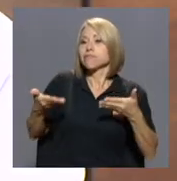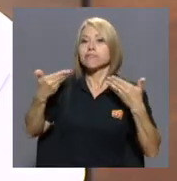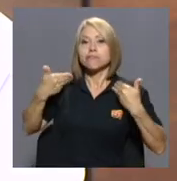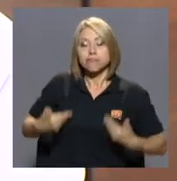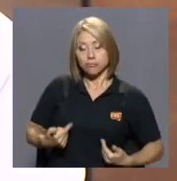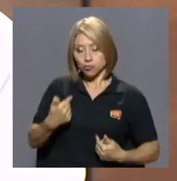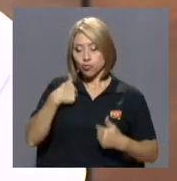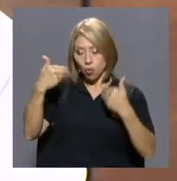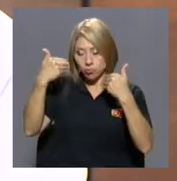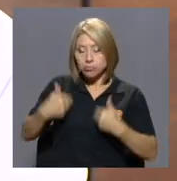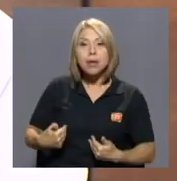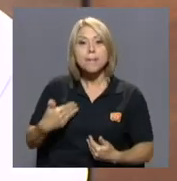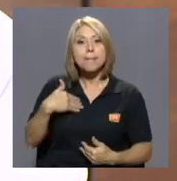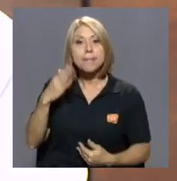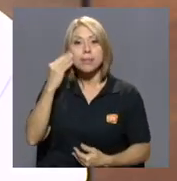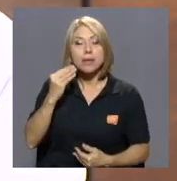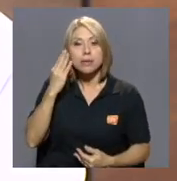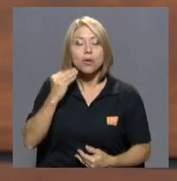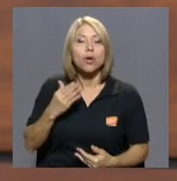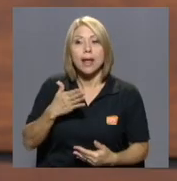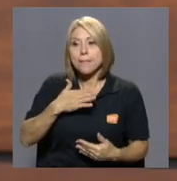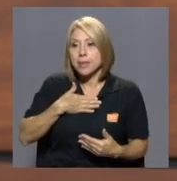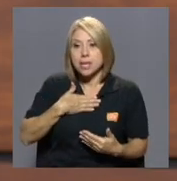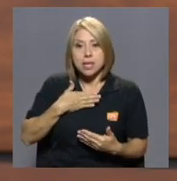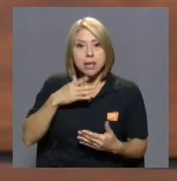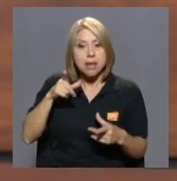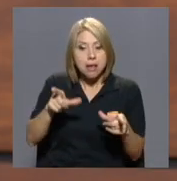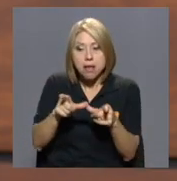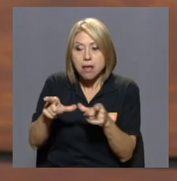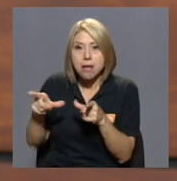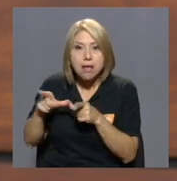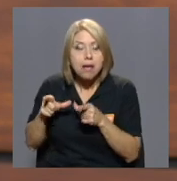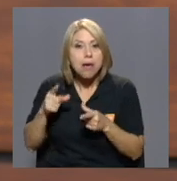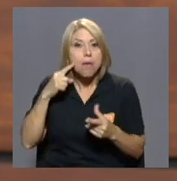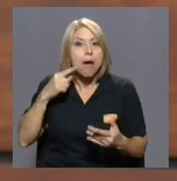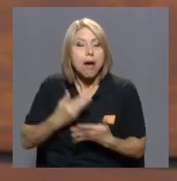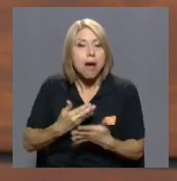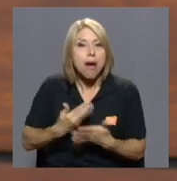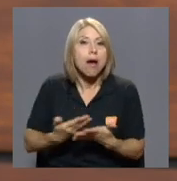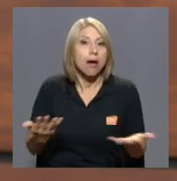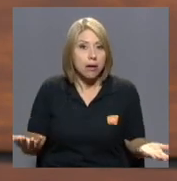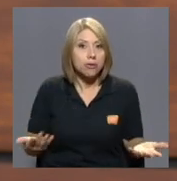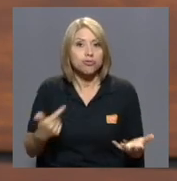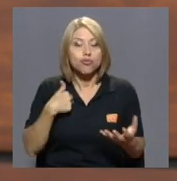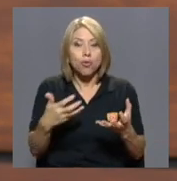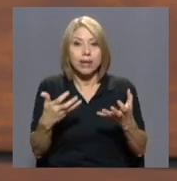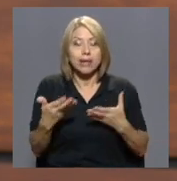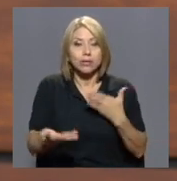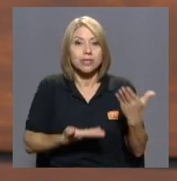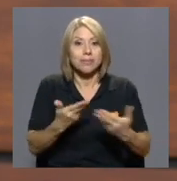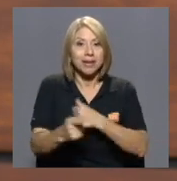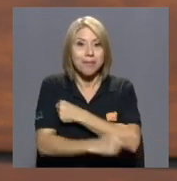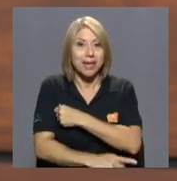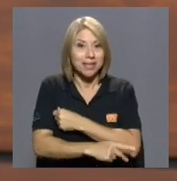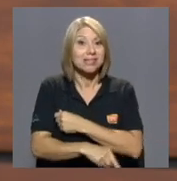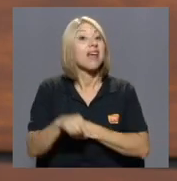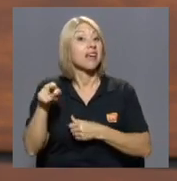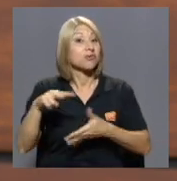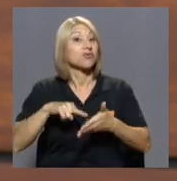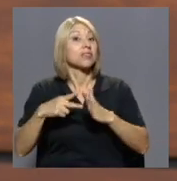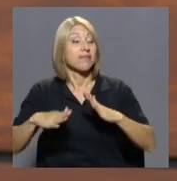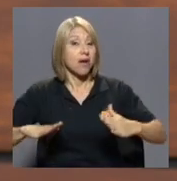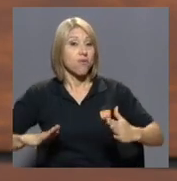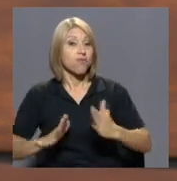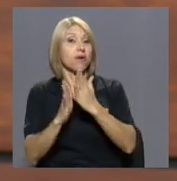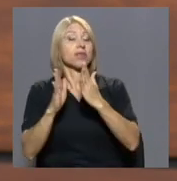son mis atestados académicos. O sea, yo quiero llegar a servirle al país, Y esto es lo que pienso